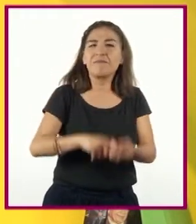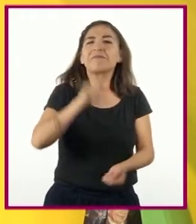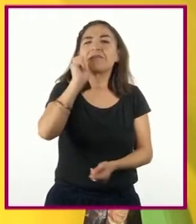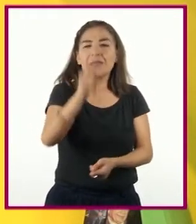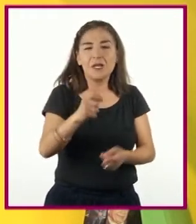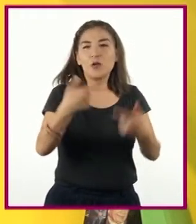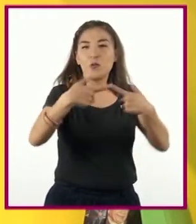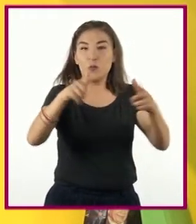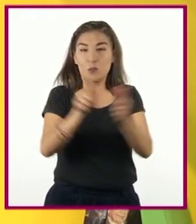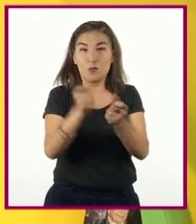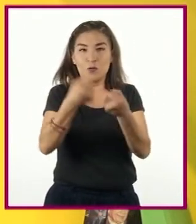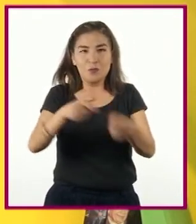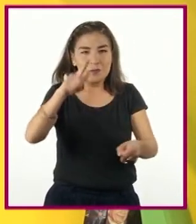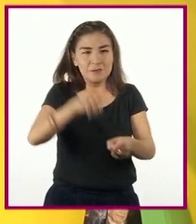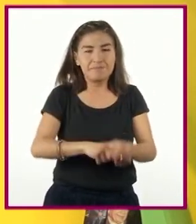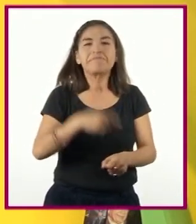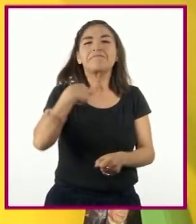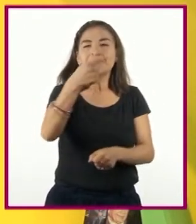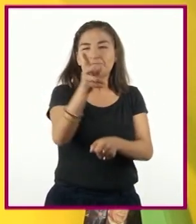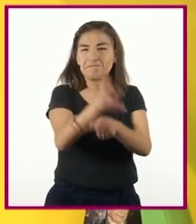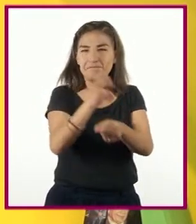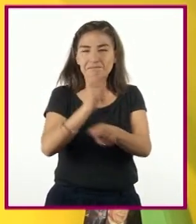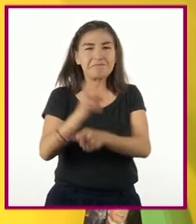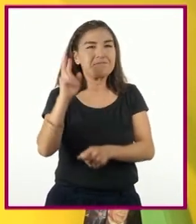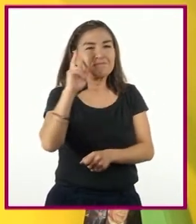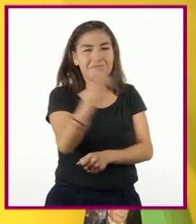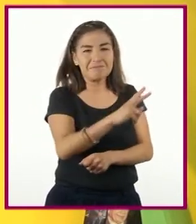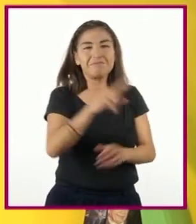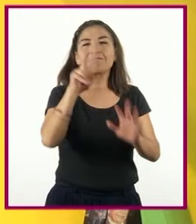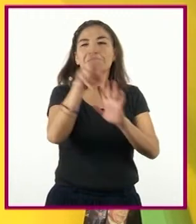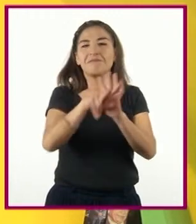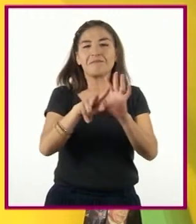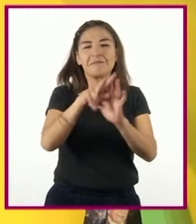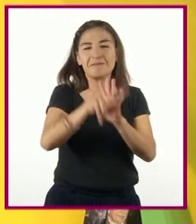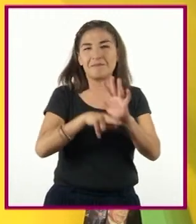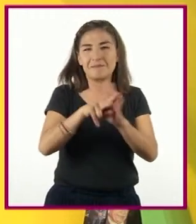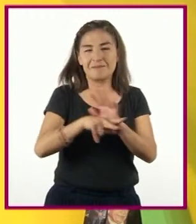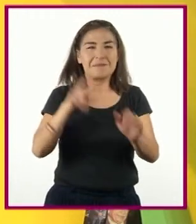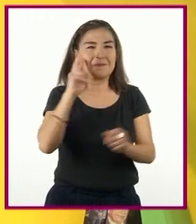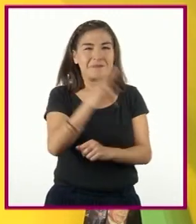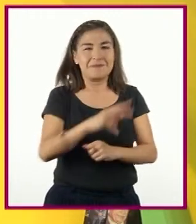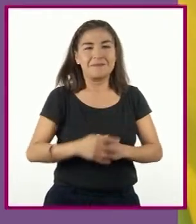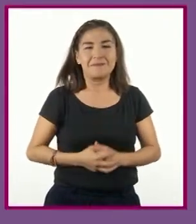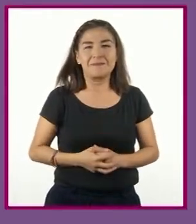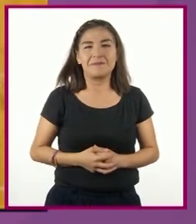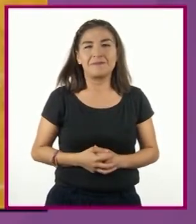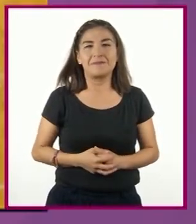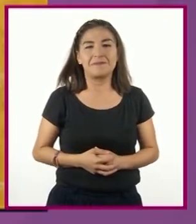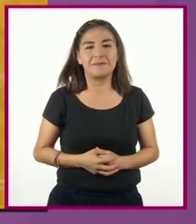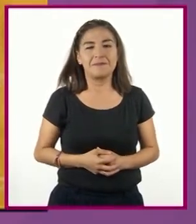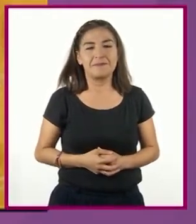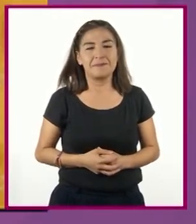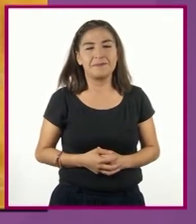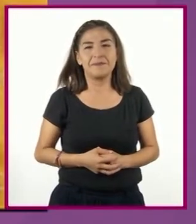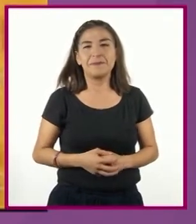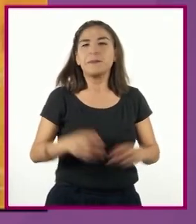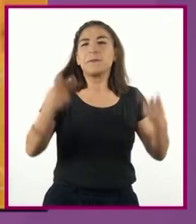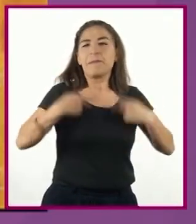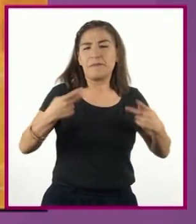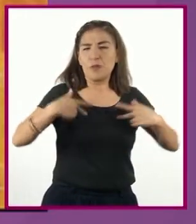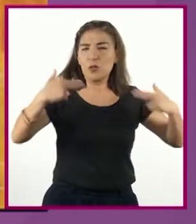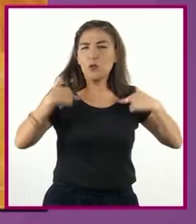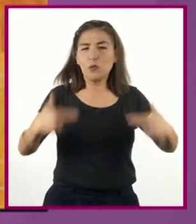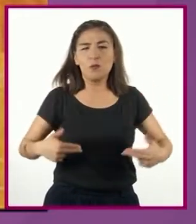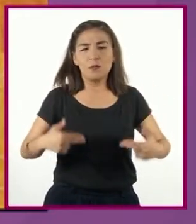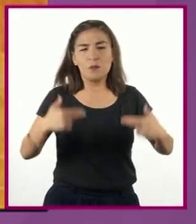los grupos sociales, les invito a ver y escuchar el siguiente fragmento audiovisual? Los seres humanos construimos